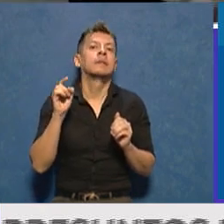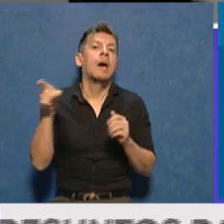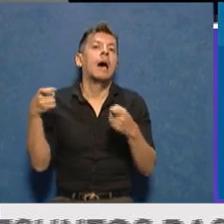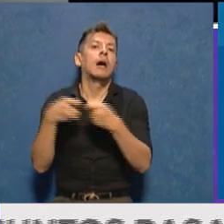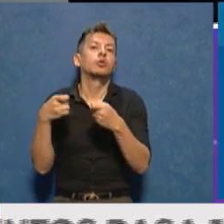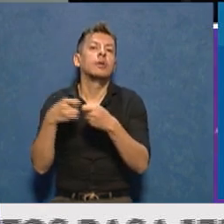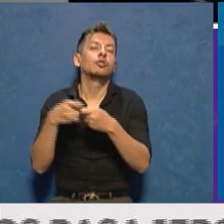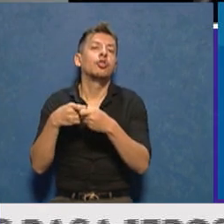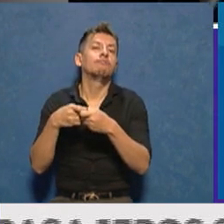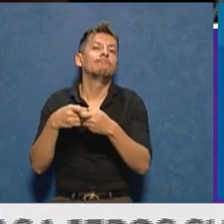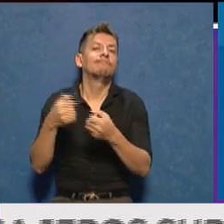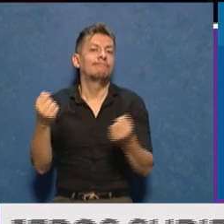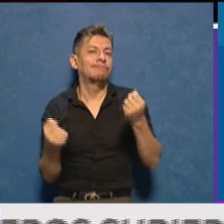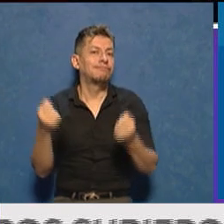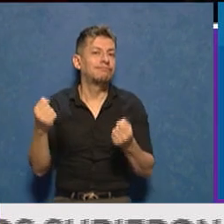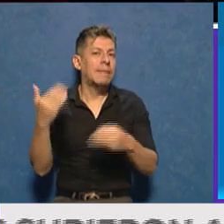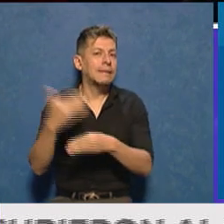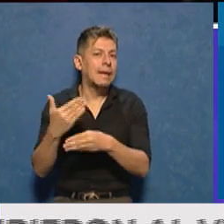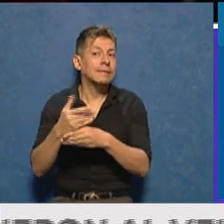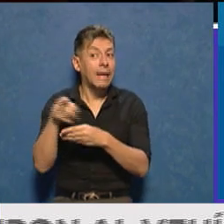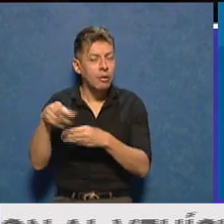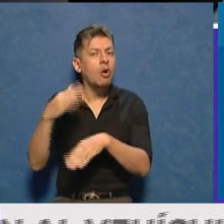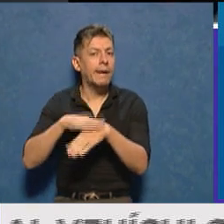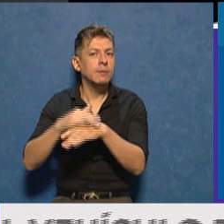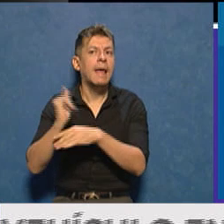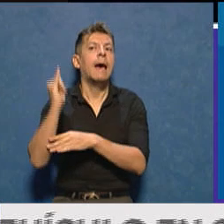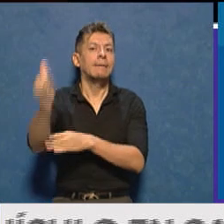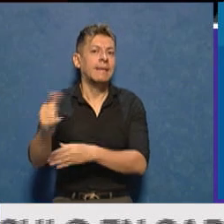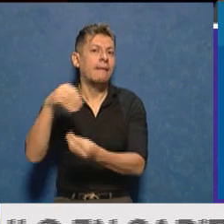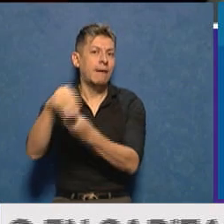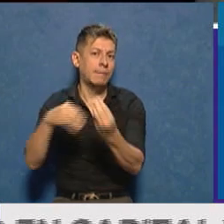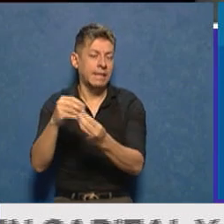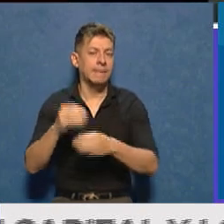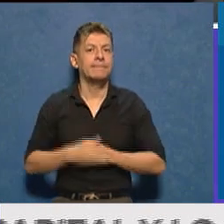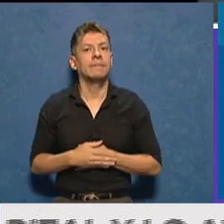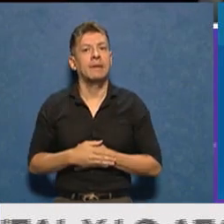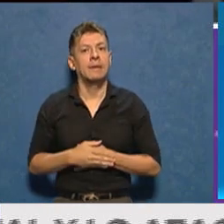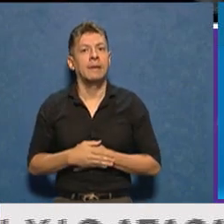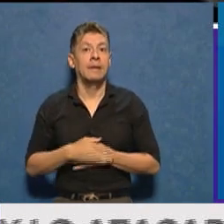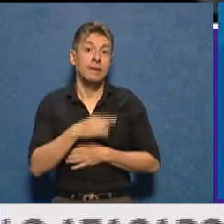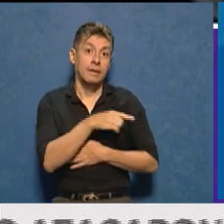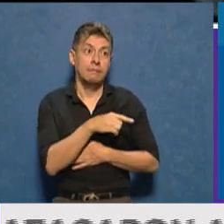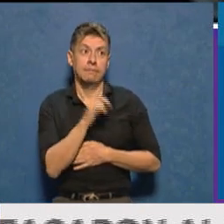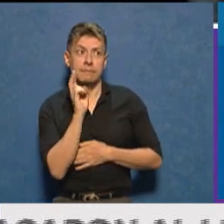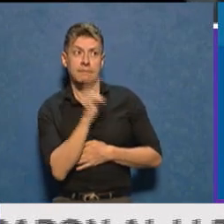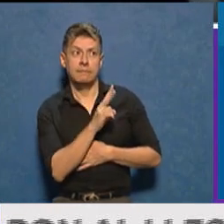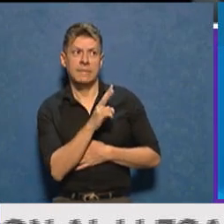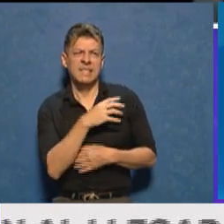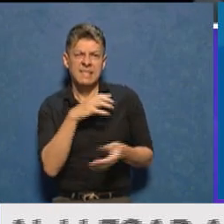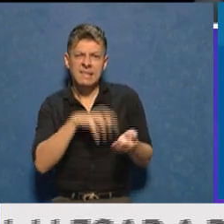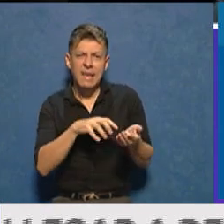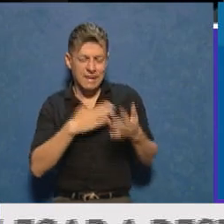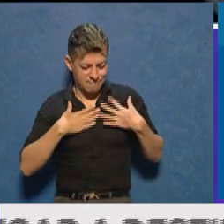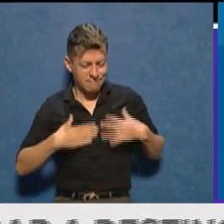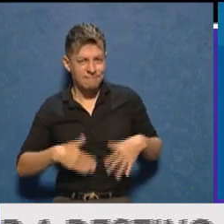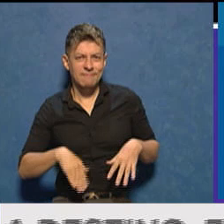Asociación de Propietarios de Taxis quienes tengan que comunicarle a la familia, ¿no? Sí, tuvo suerte, Mario, porque como se lo ve, estaba realmente muy golpeado. Decíamos, fue atendido en el Hospital